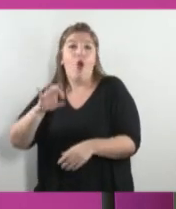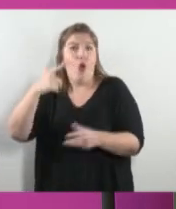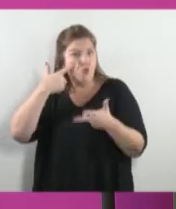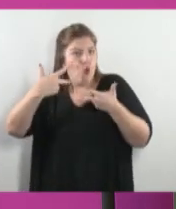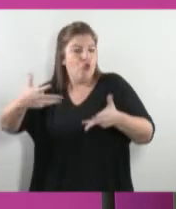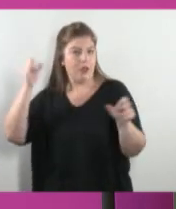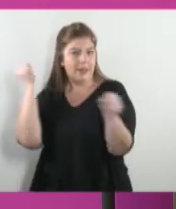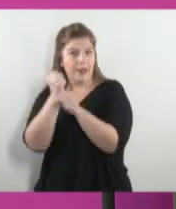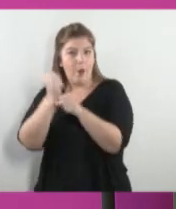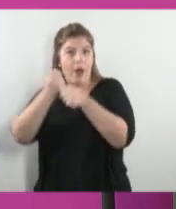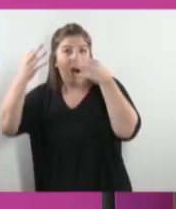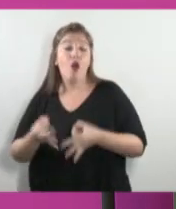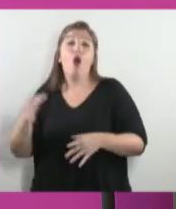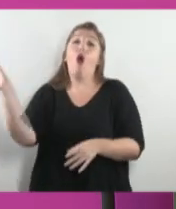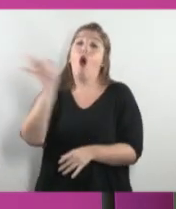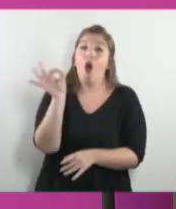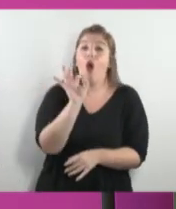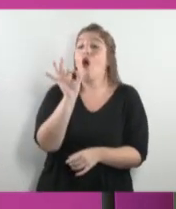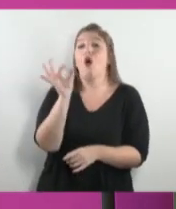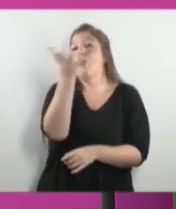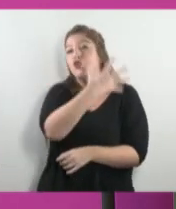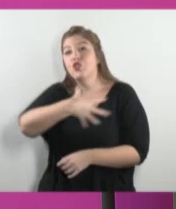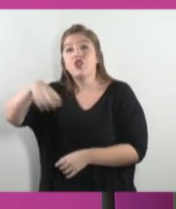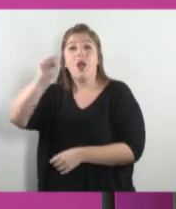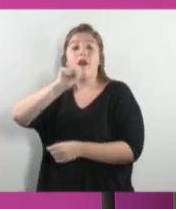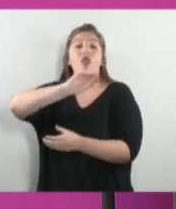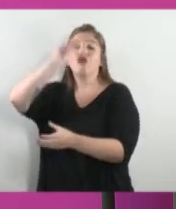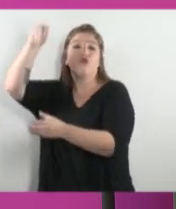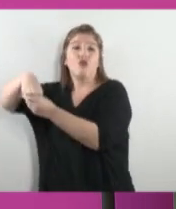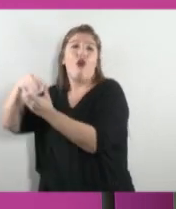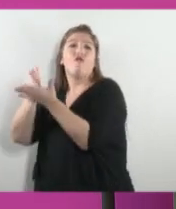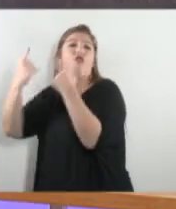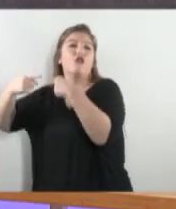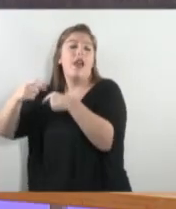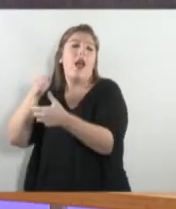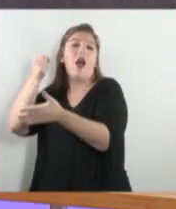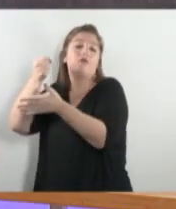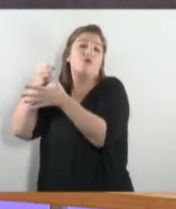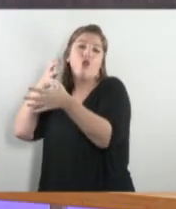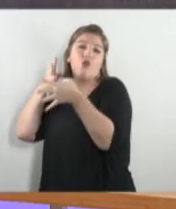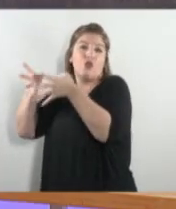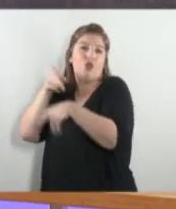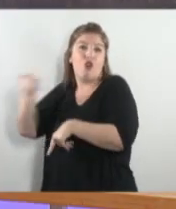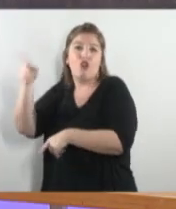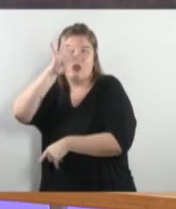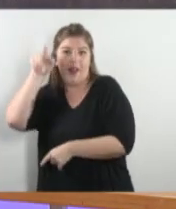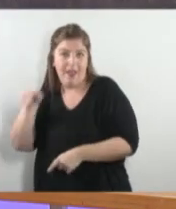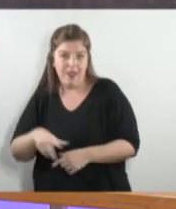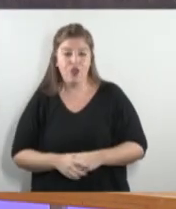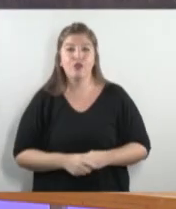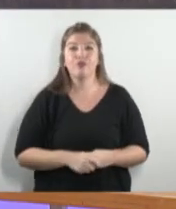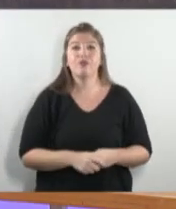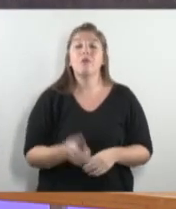tenían trabajo o eran llevados a la frontera a pelear contra el indio. Claro, pero digamos, a veces